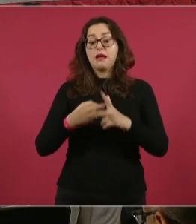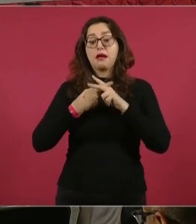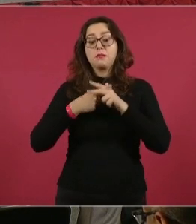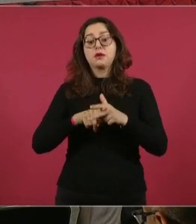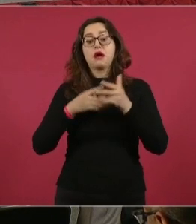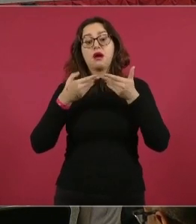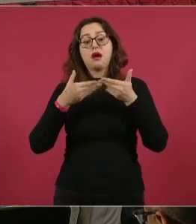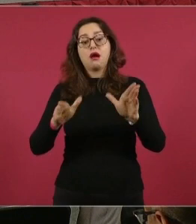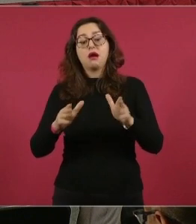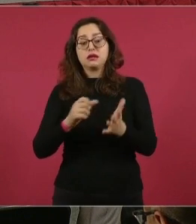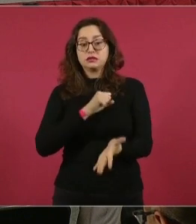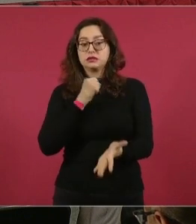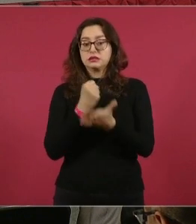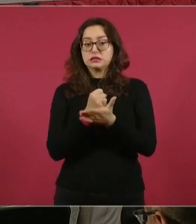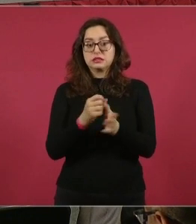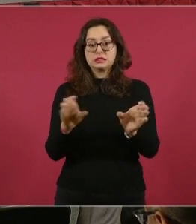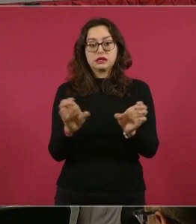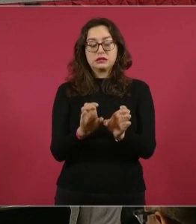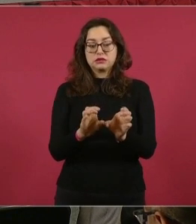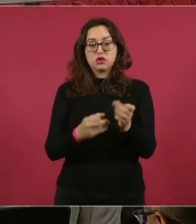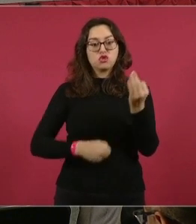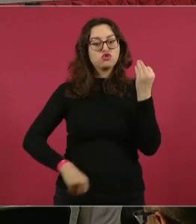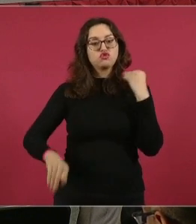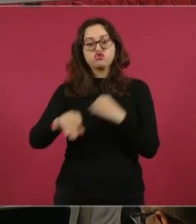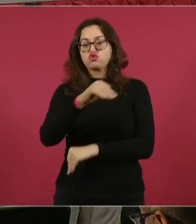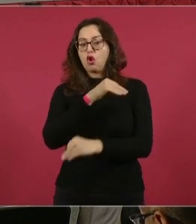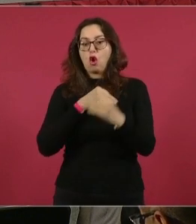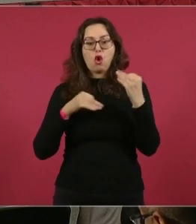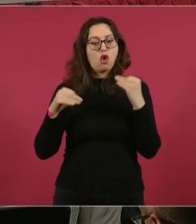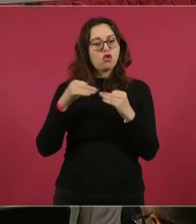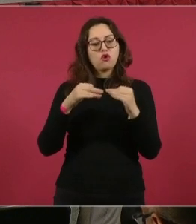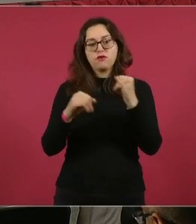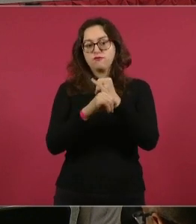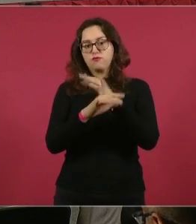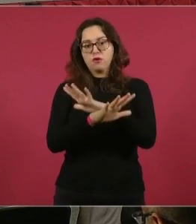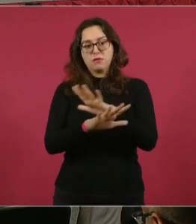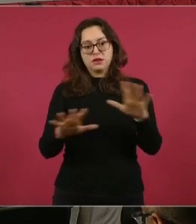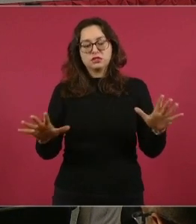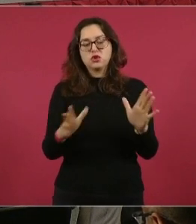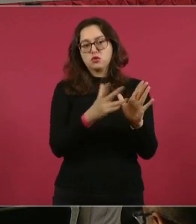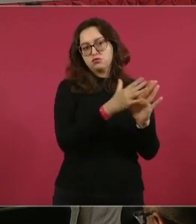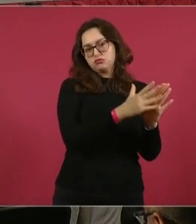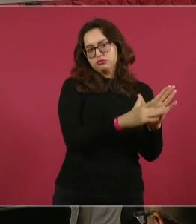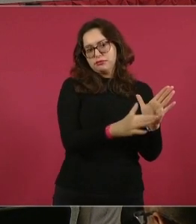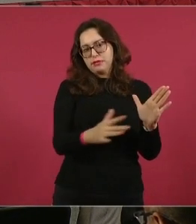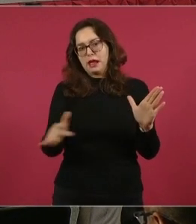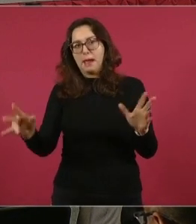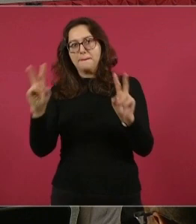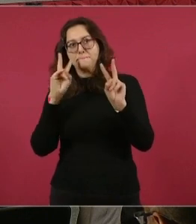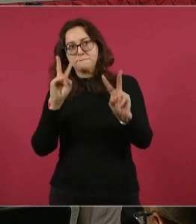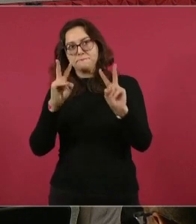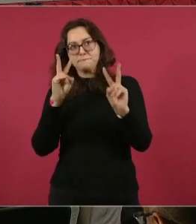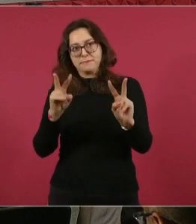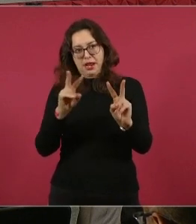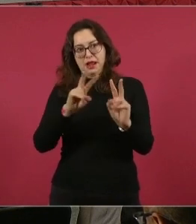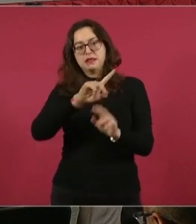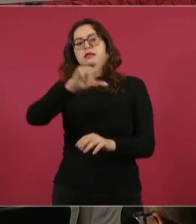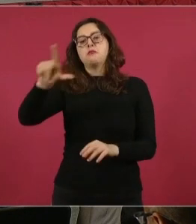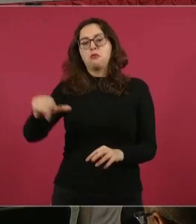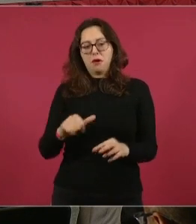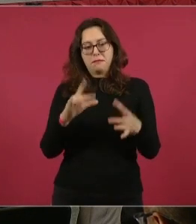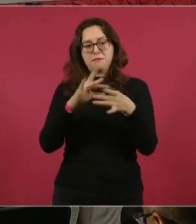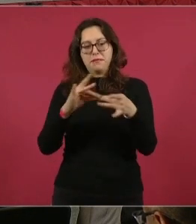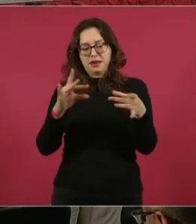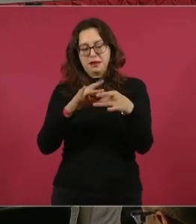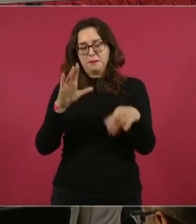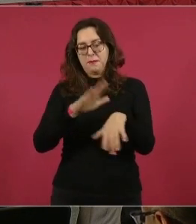este complejo aeroportuario. Ahí se escribirán todas las fases y posteriormente haremos un análisis de la entrada en operación del aeropuerto. Si